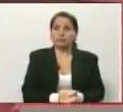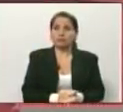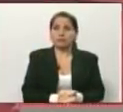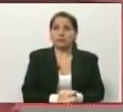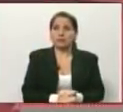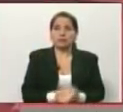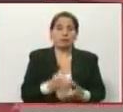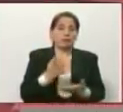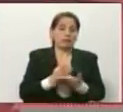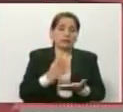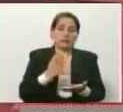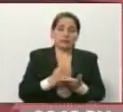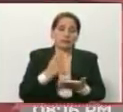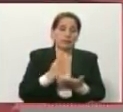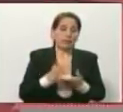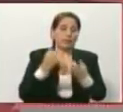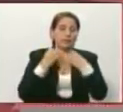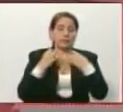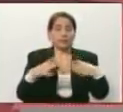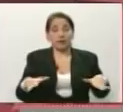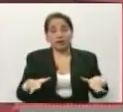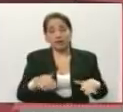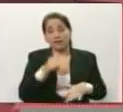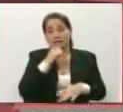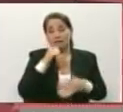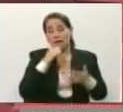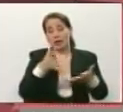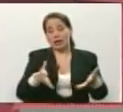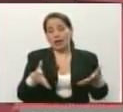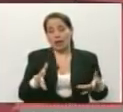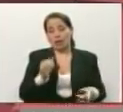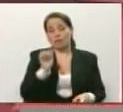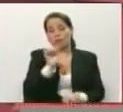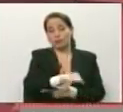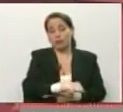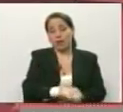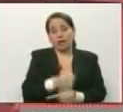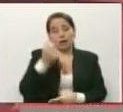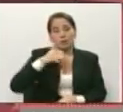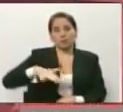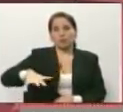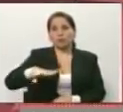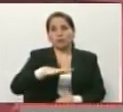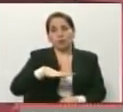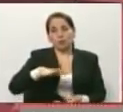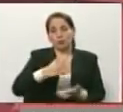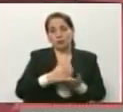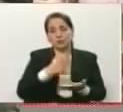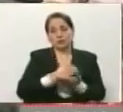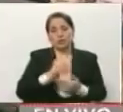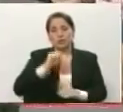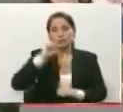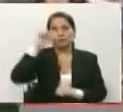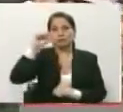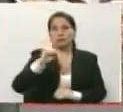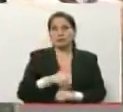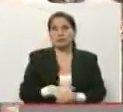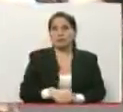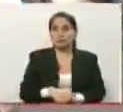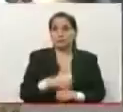Volvieron a salir derrotados y el pueblo volvió a vencer. El pueblo volvió a vencer.